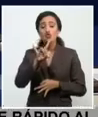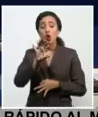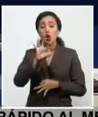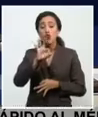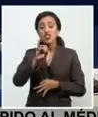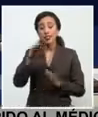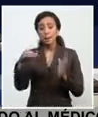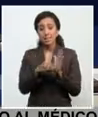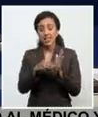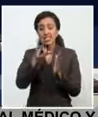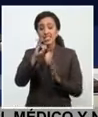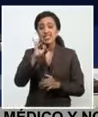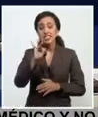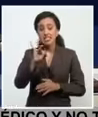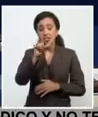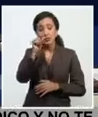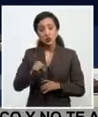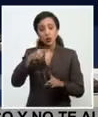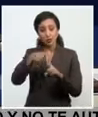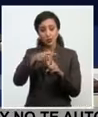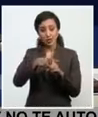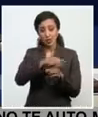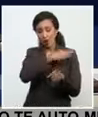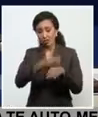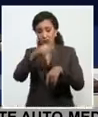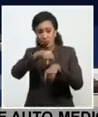80.067 casos, para un acumulado de